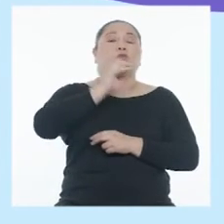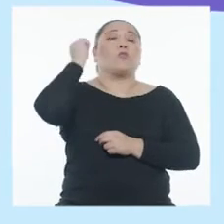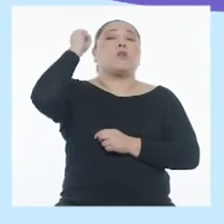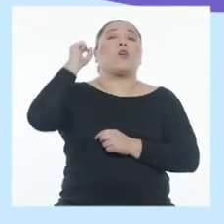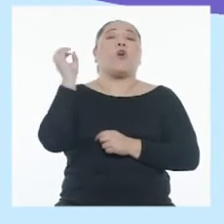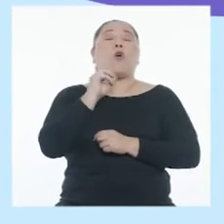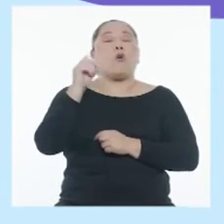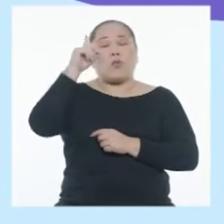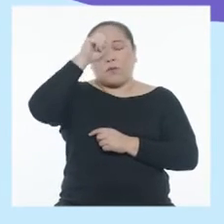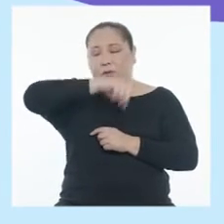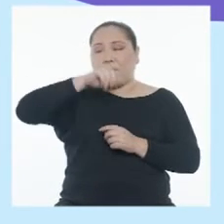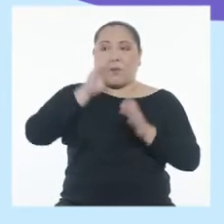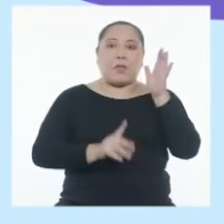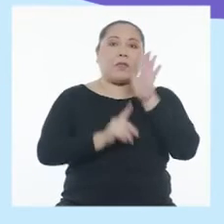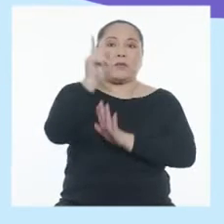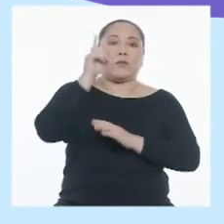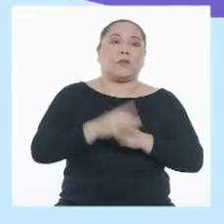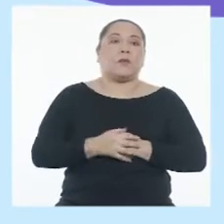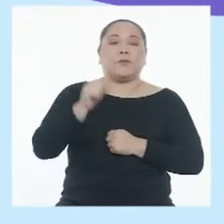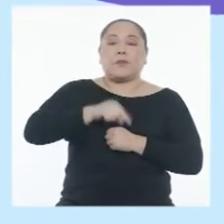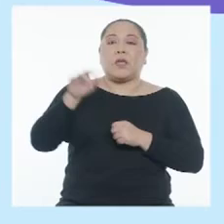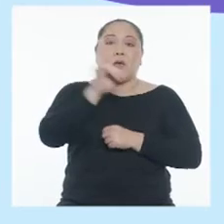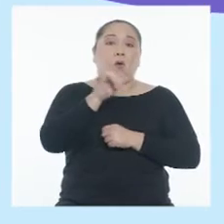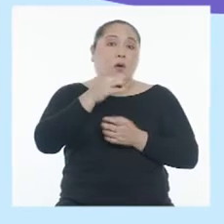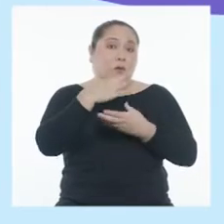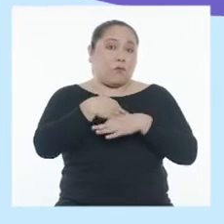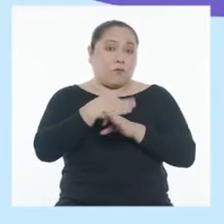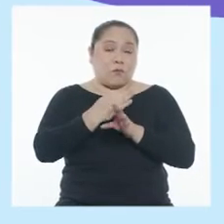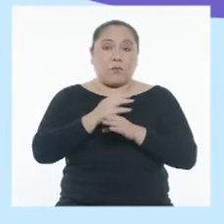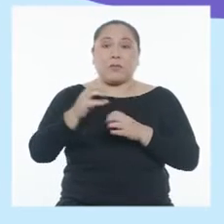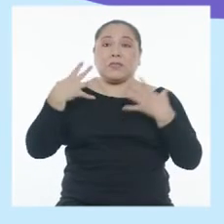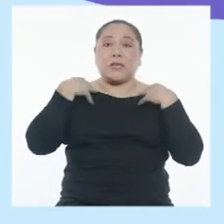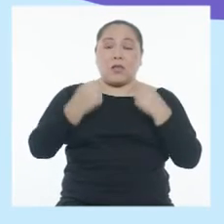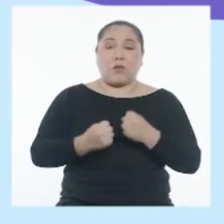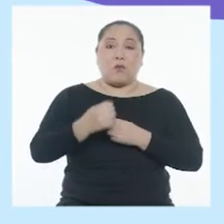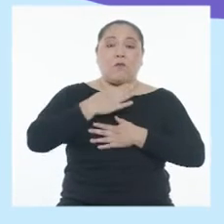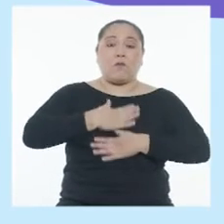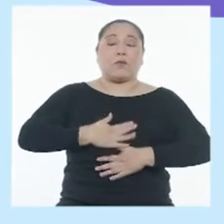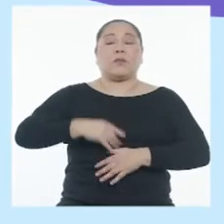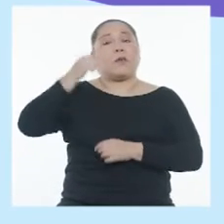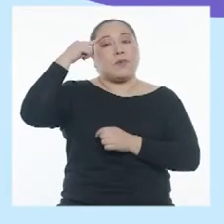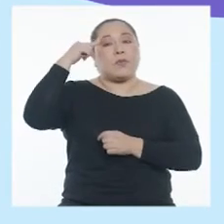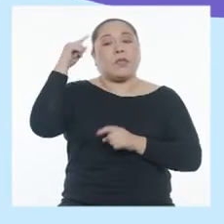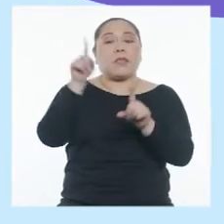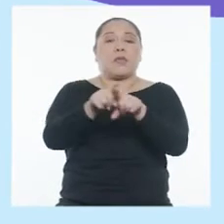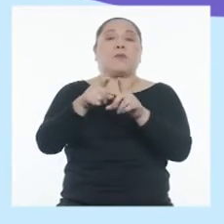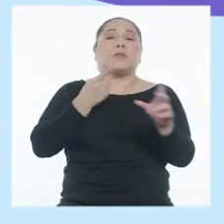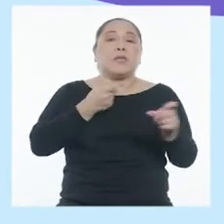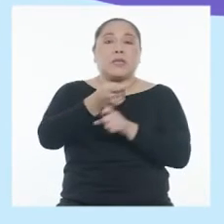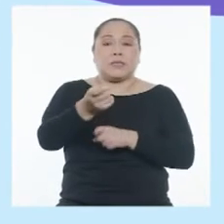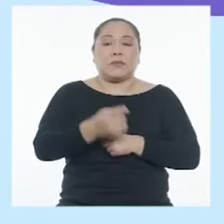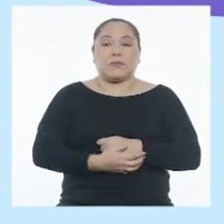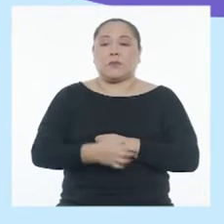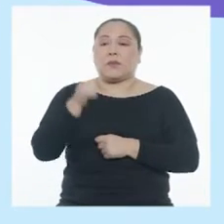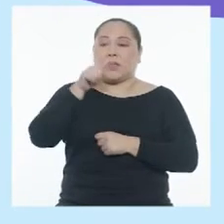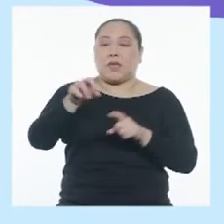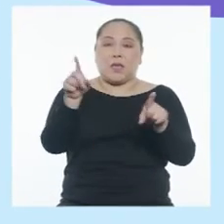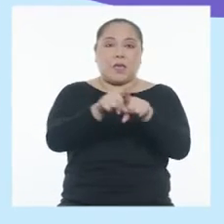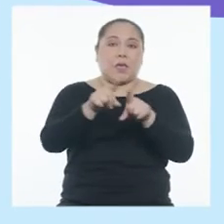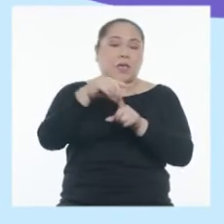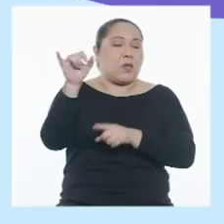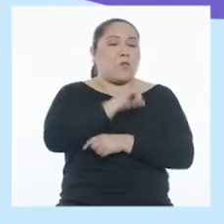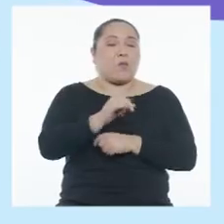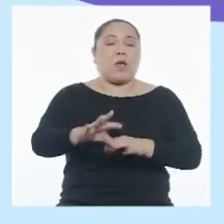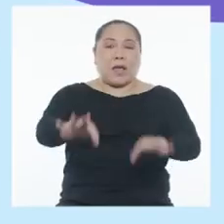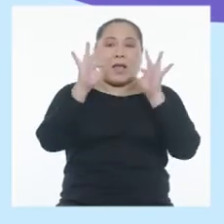o dificultades para desarrollarse. De igual forma, su salud física y mental se puede ver afectada, al igual